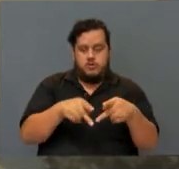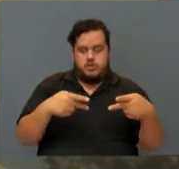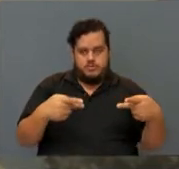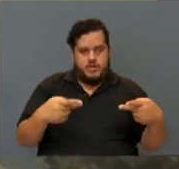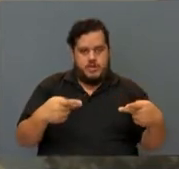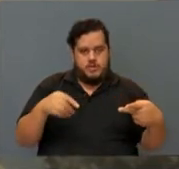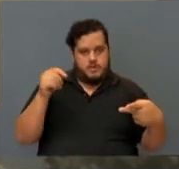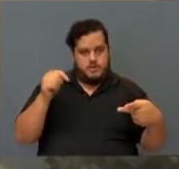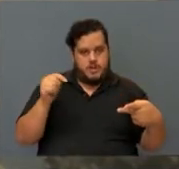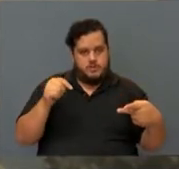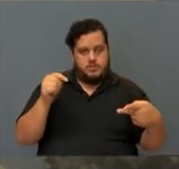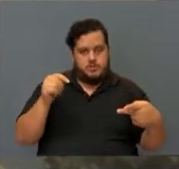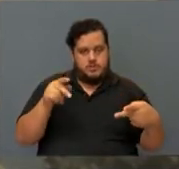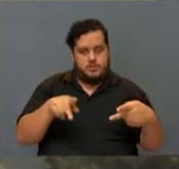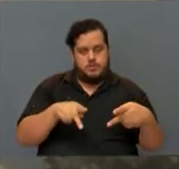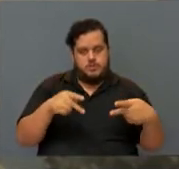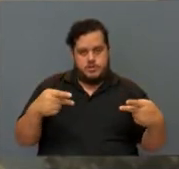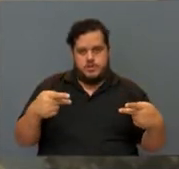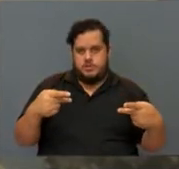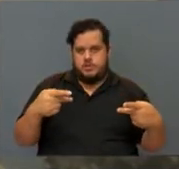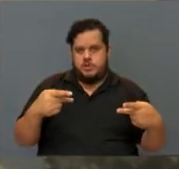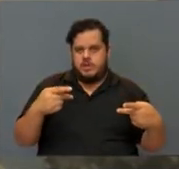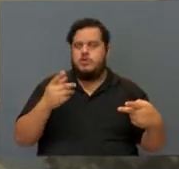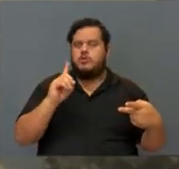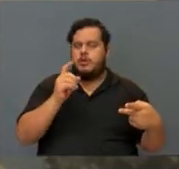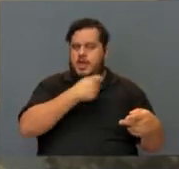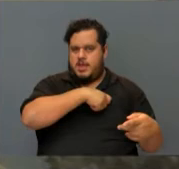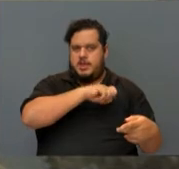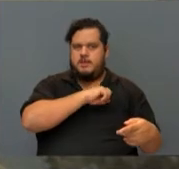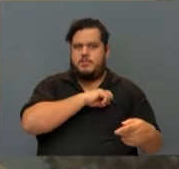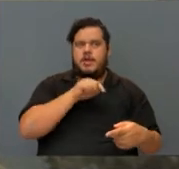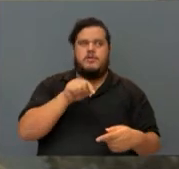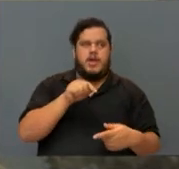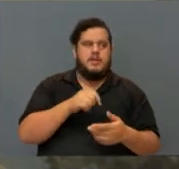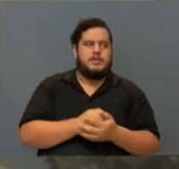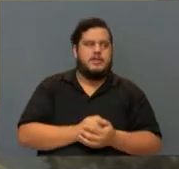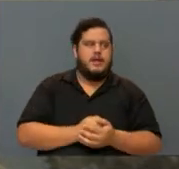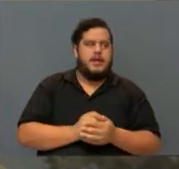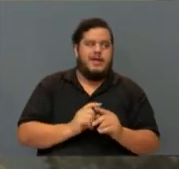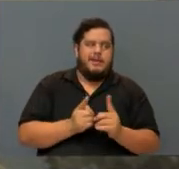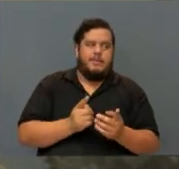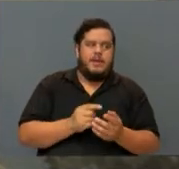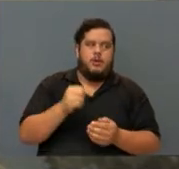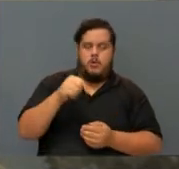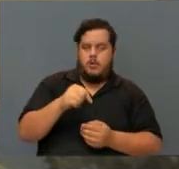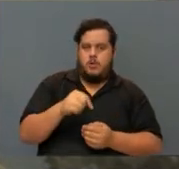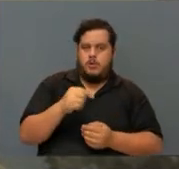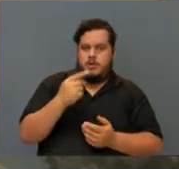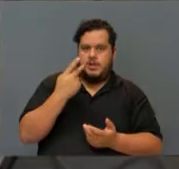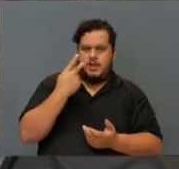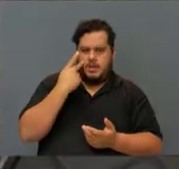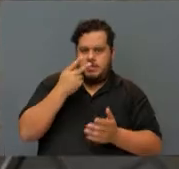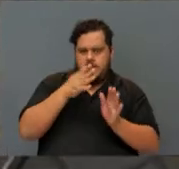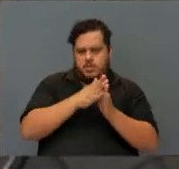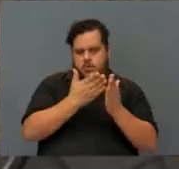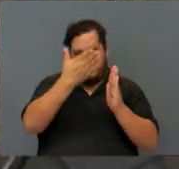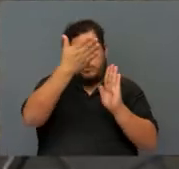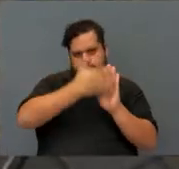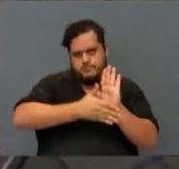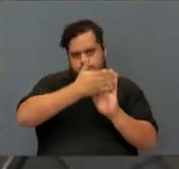periódicos creo que en españa si corren esta marca pero hoy está yendo digamos portadas en islas